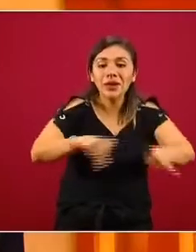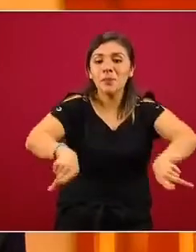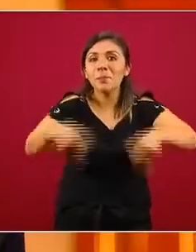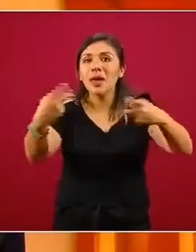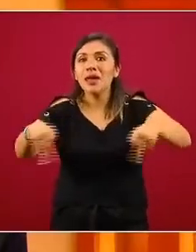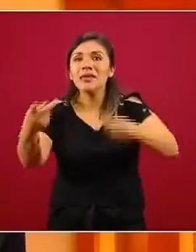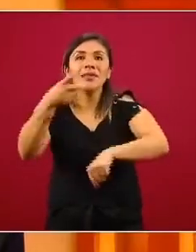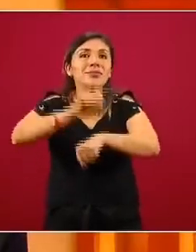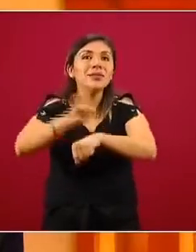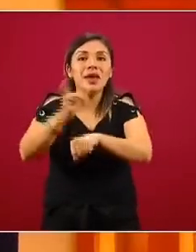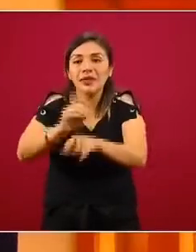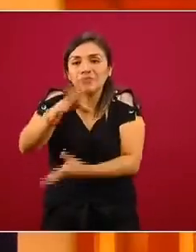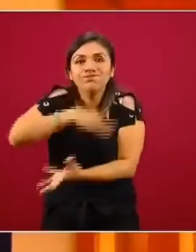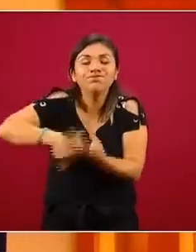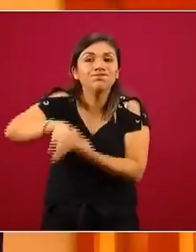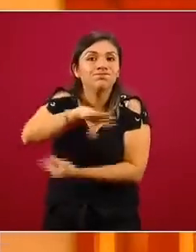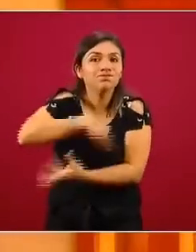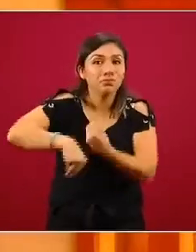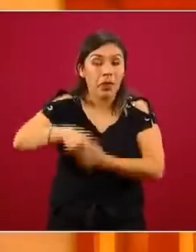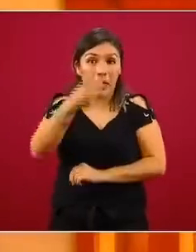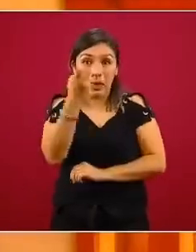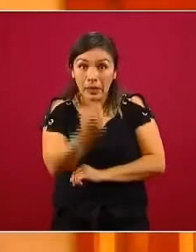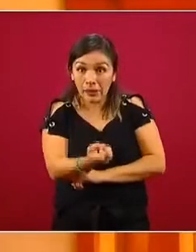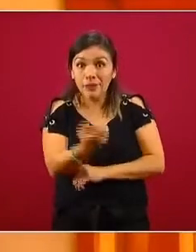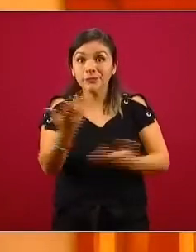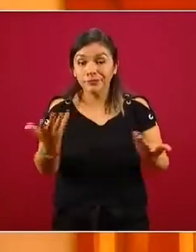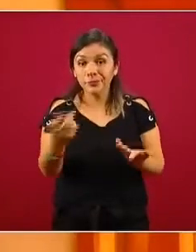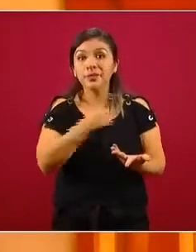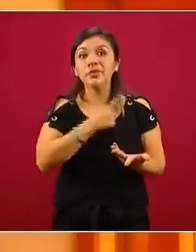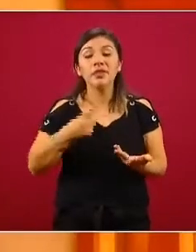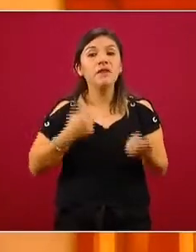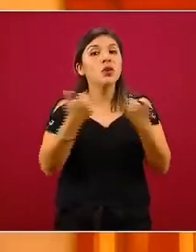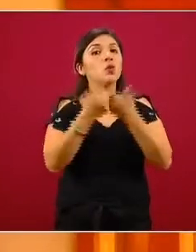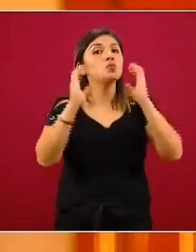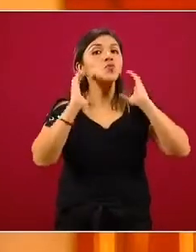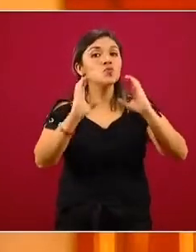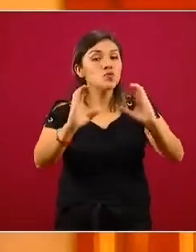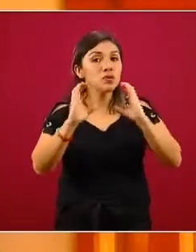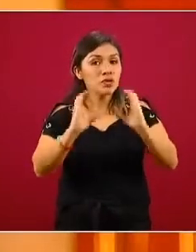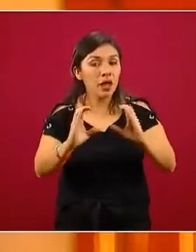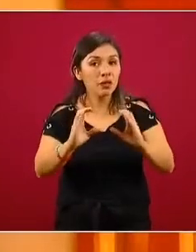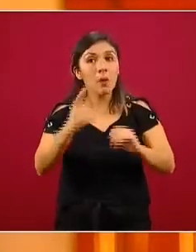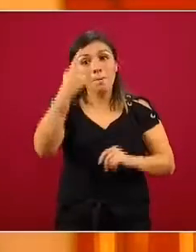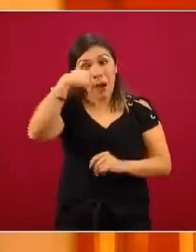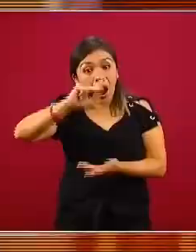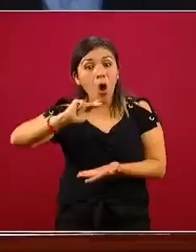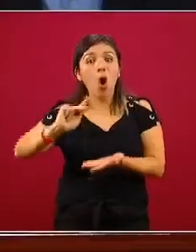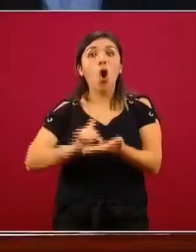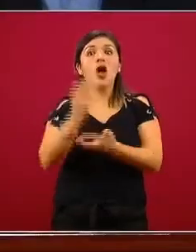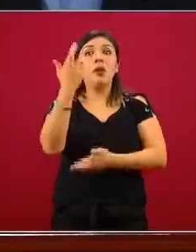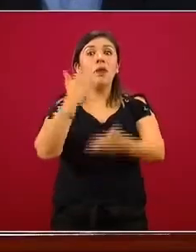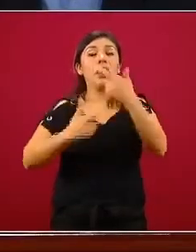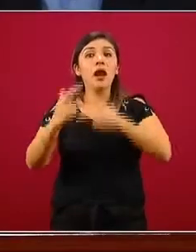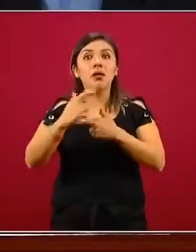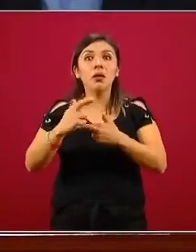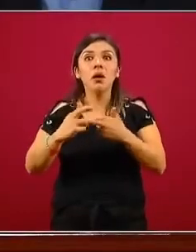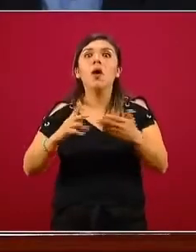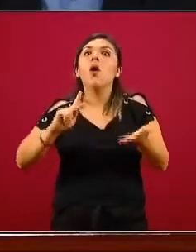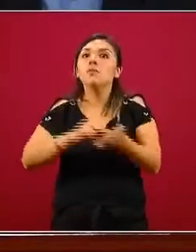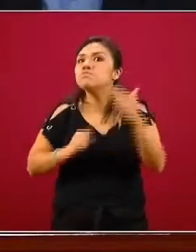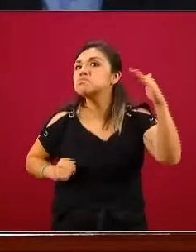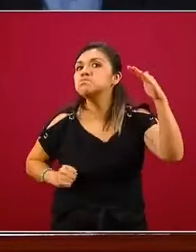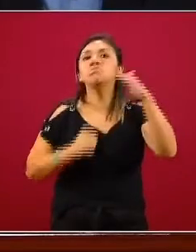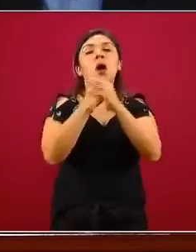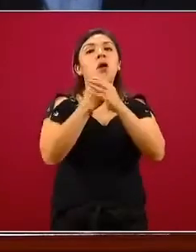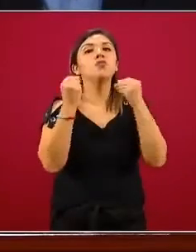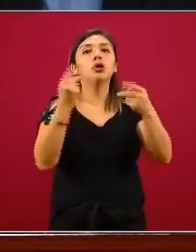comercios en particular. Y esto tiene que ser cuidado para que no regrese de golpe una